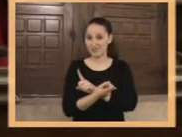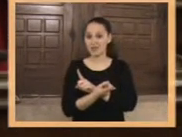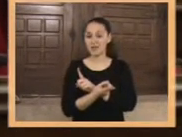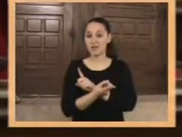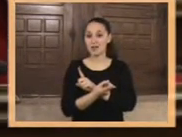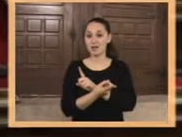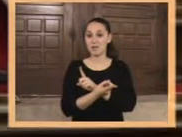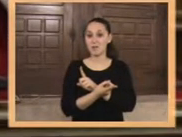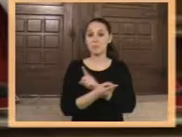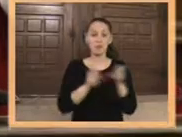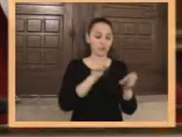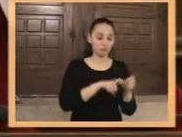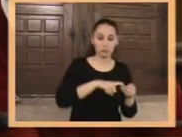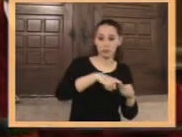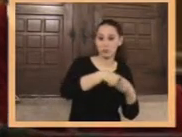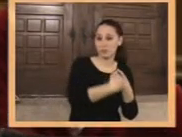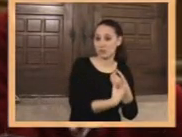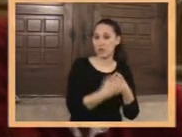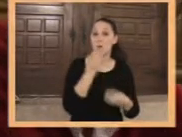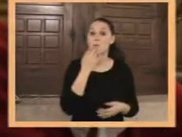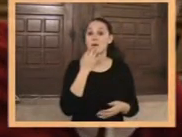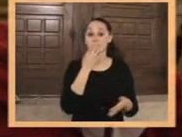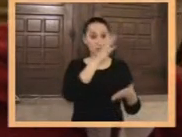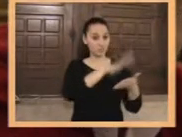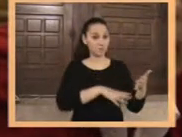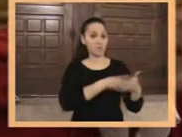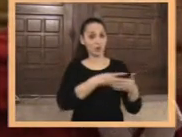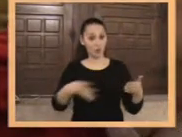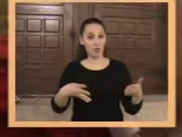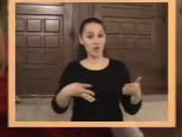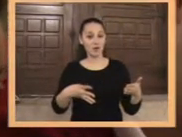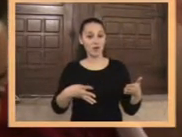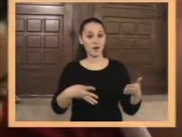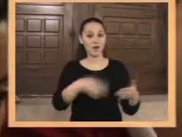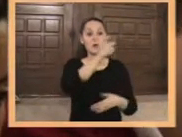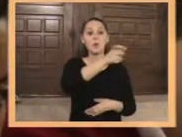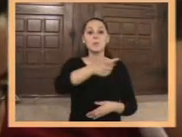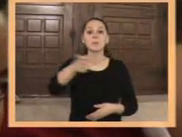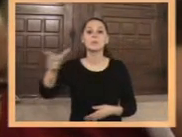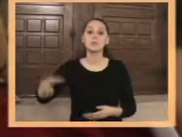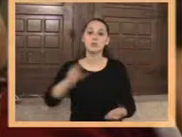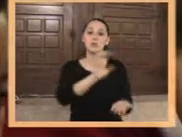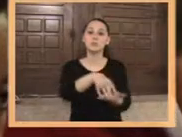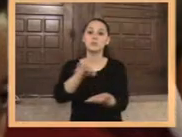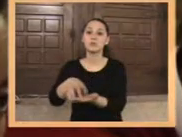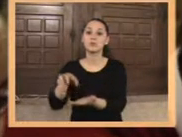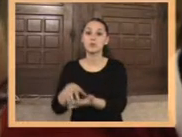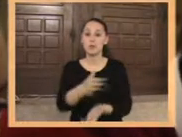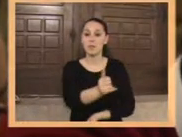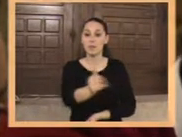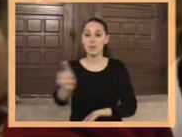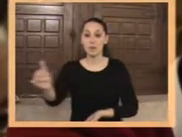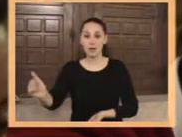participativas. Una es el horario, que se le hizo una propuesta a los colectivos de que fuera,